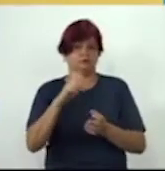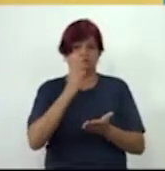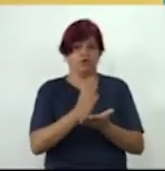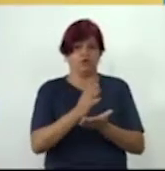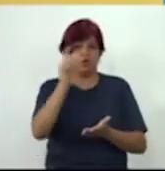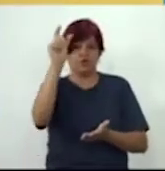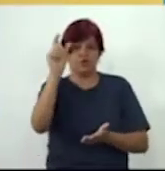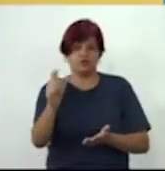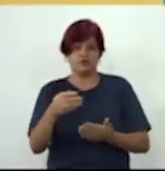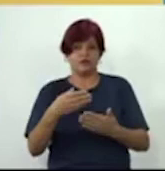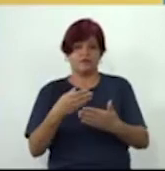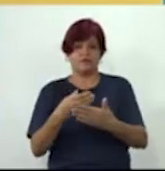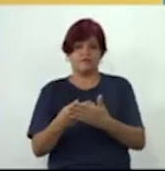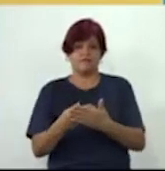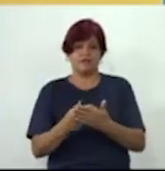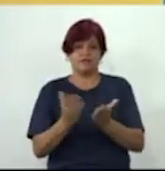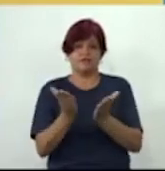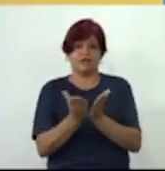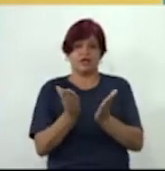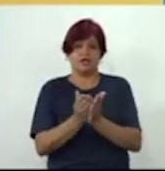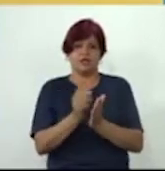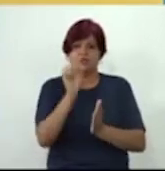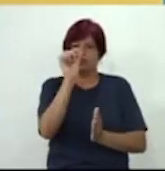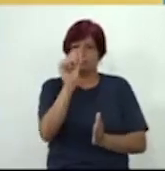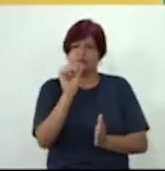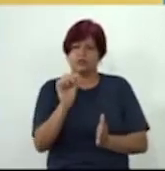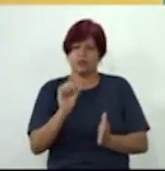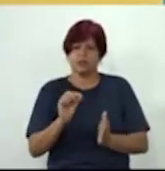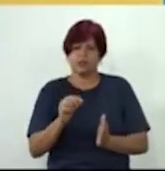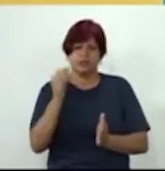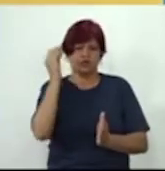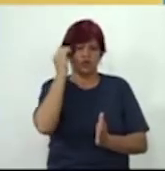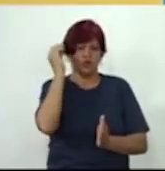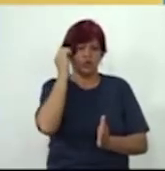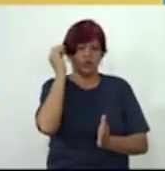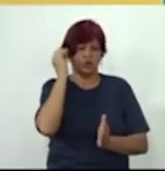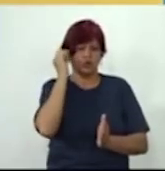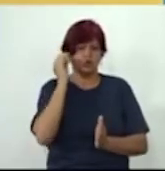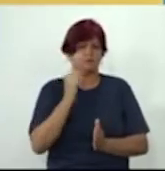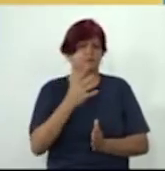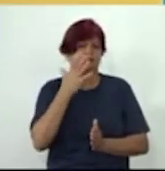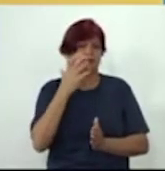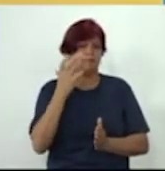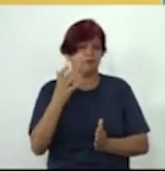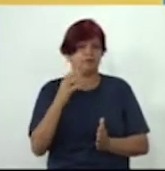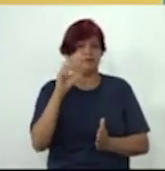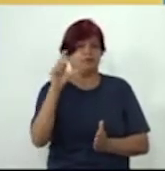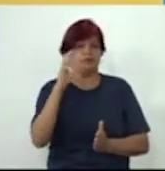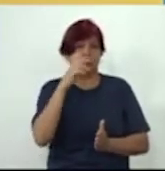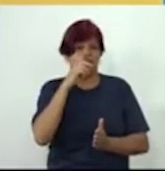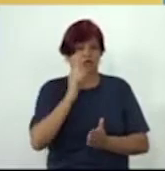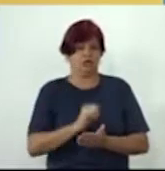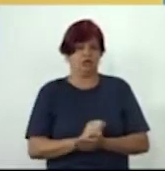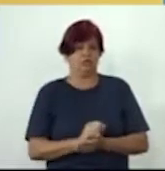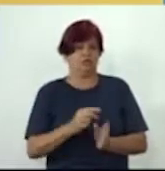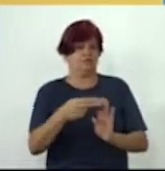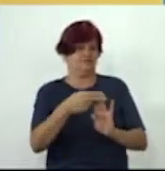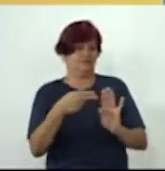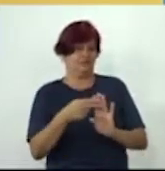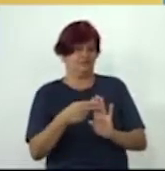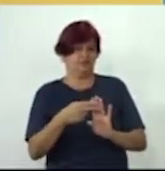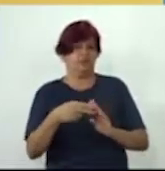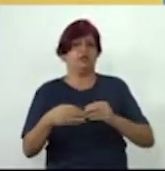al estudio detallado de los conocimientos básicos de las ciencias naturales, que es un proceso que